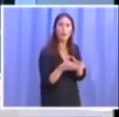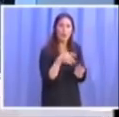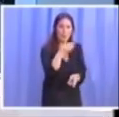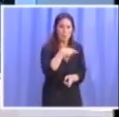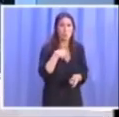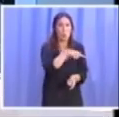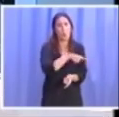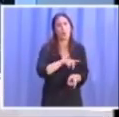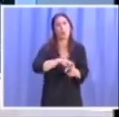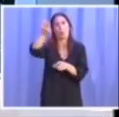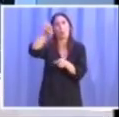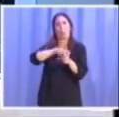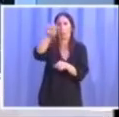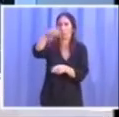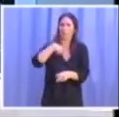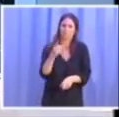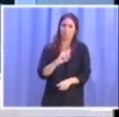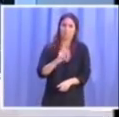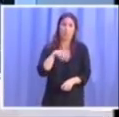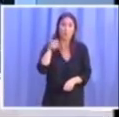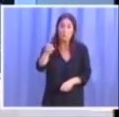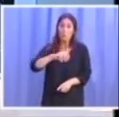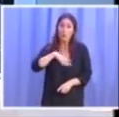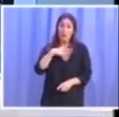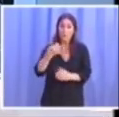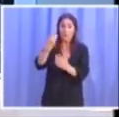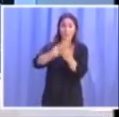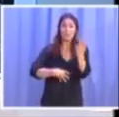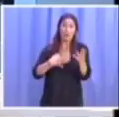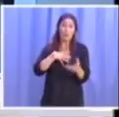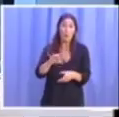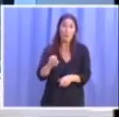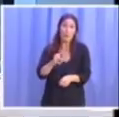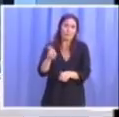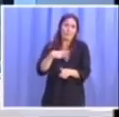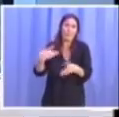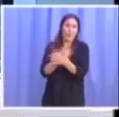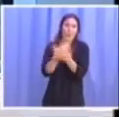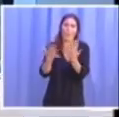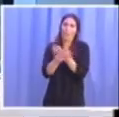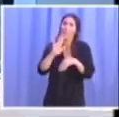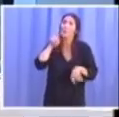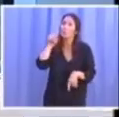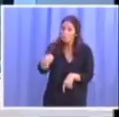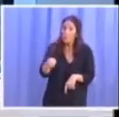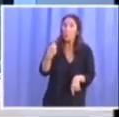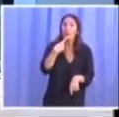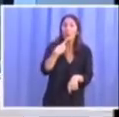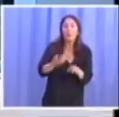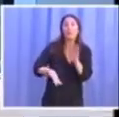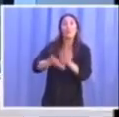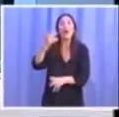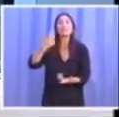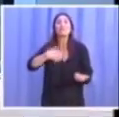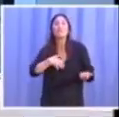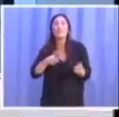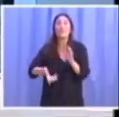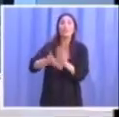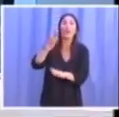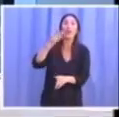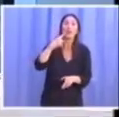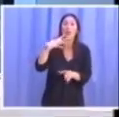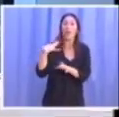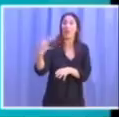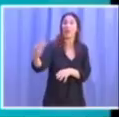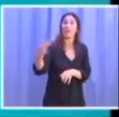Madrid y en Granada. El que usted no sea capaz de que su partido le meta en otras listas, no lo convierte con capaz, esto. Hombre, ¿qué me... ¿Usted dice que se va es a Madrid que yo solo o a Sevilla estoy centrado el en Granada. Que sale